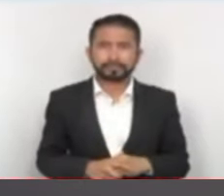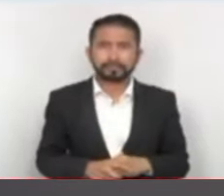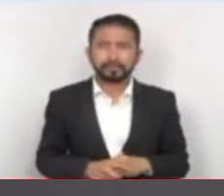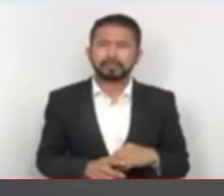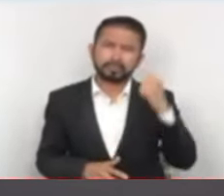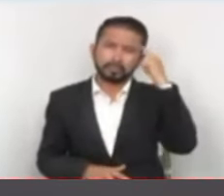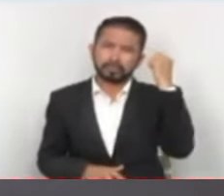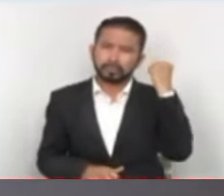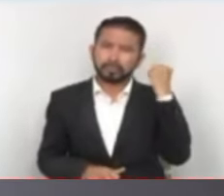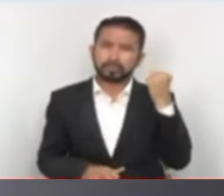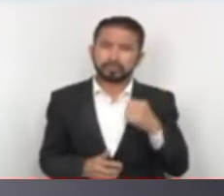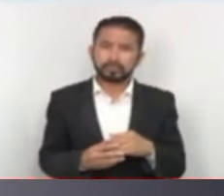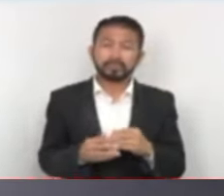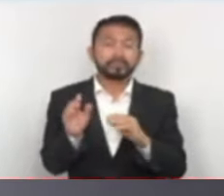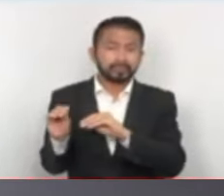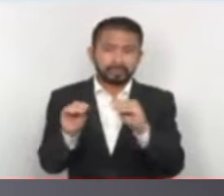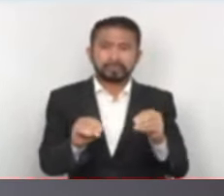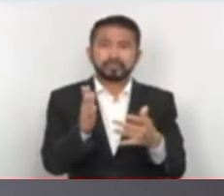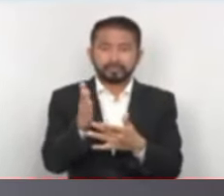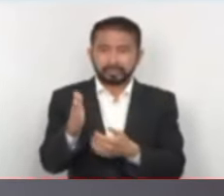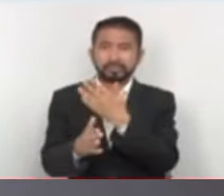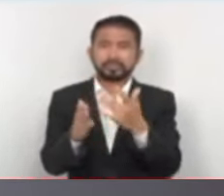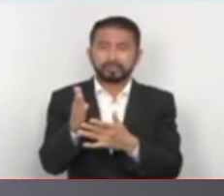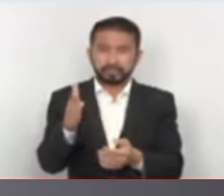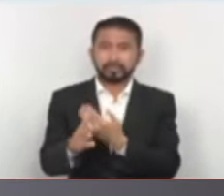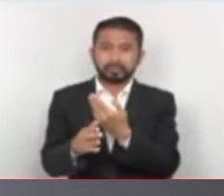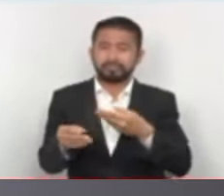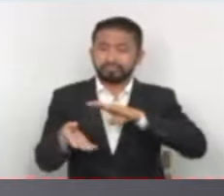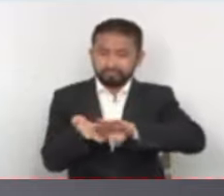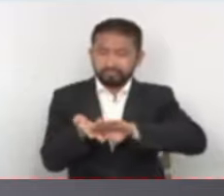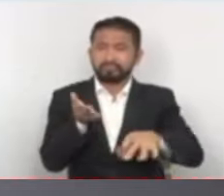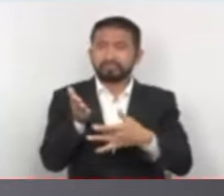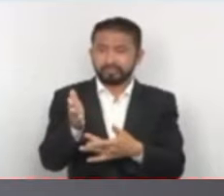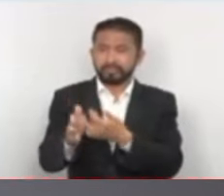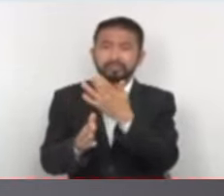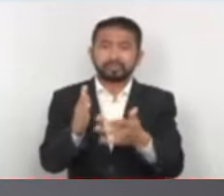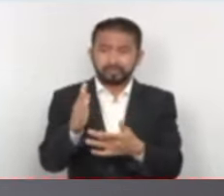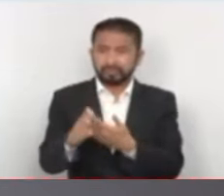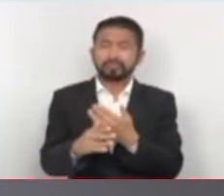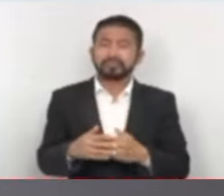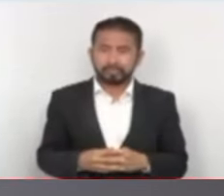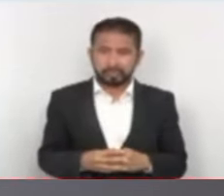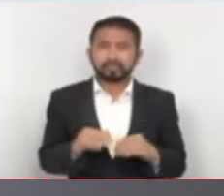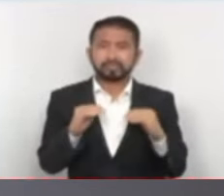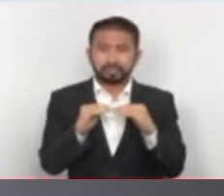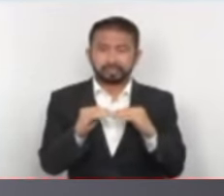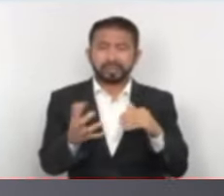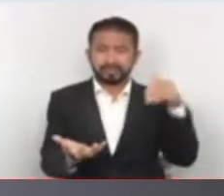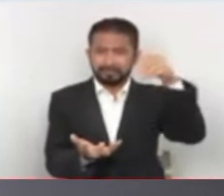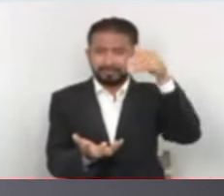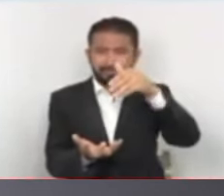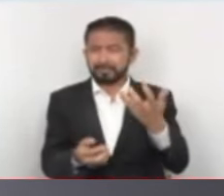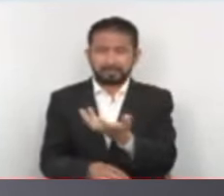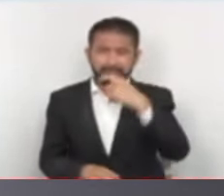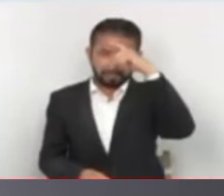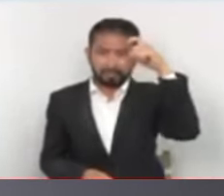Creo que es importante apostarle a la tecnología, ¿verdad? Invertir en tecnología, también en capacitar al